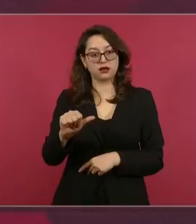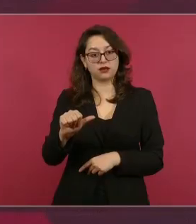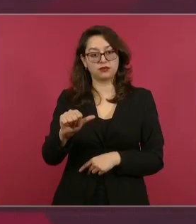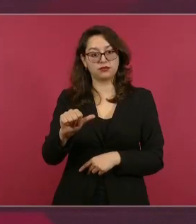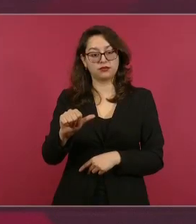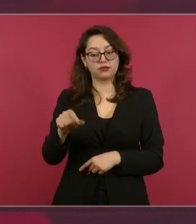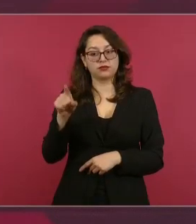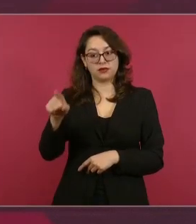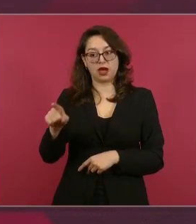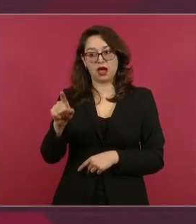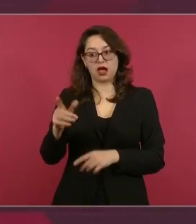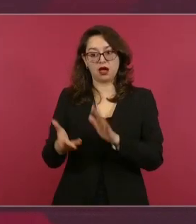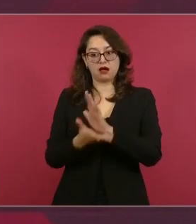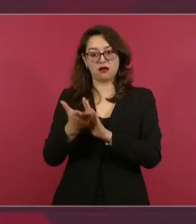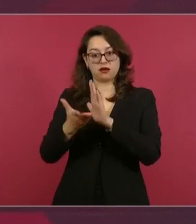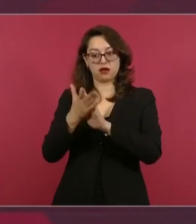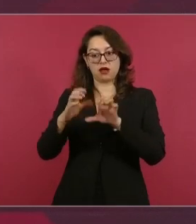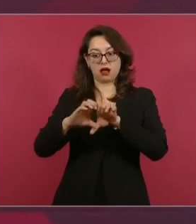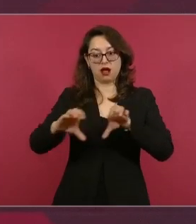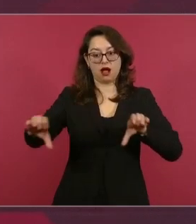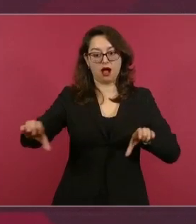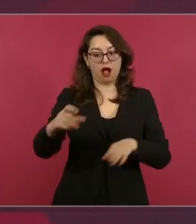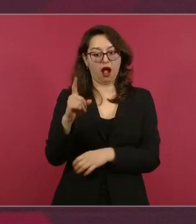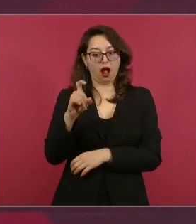del acueducto, del